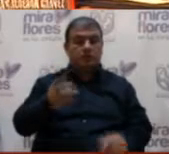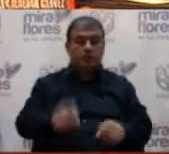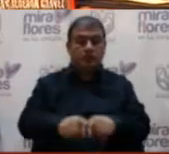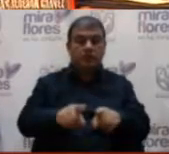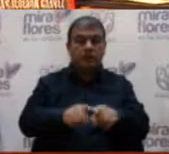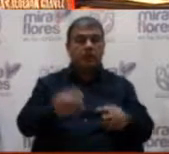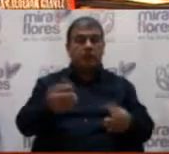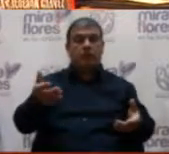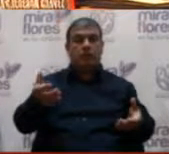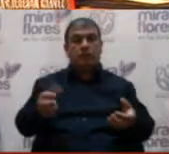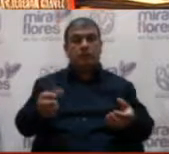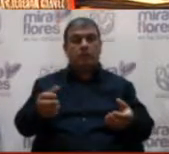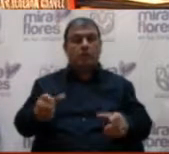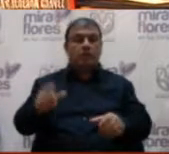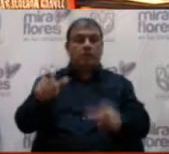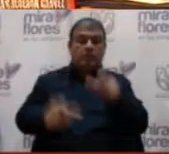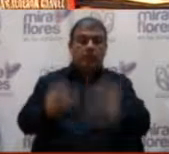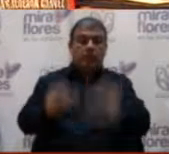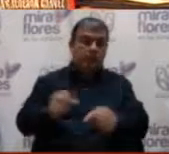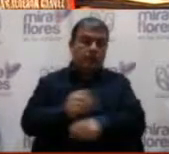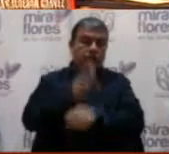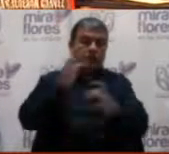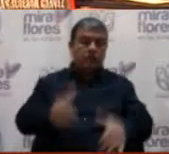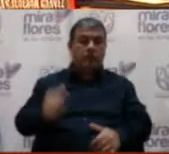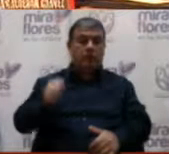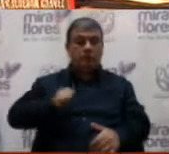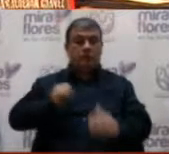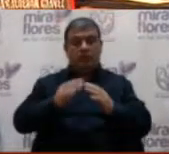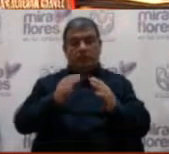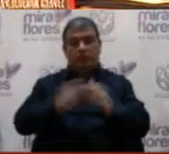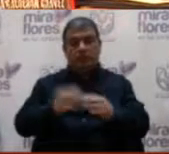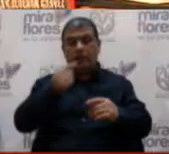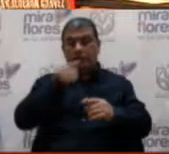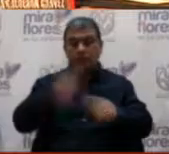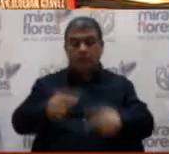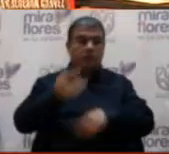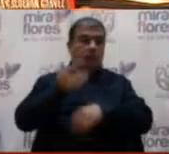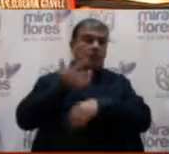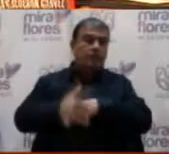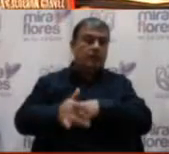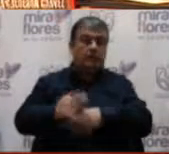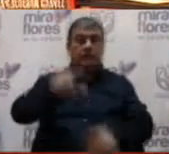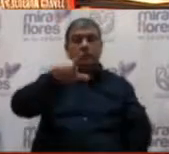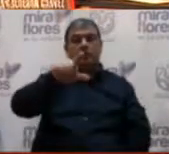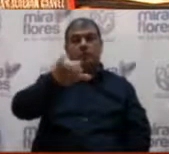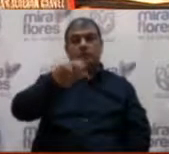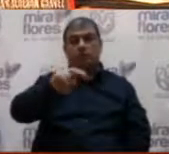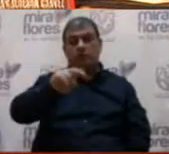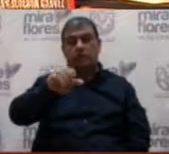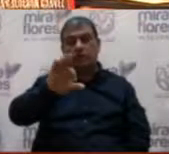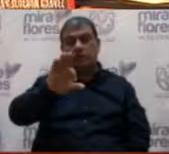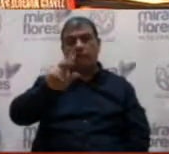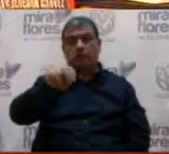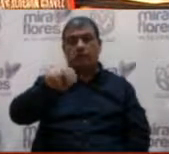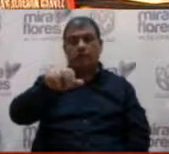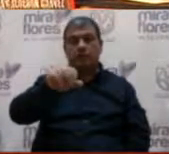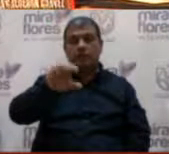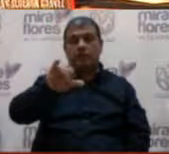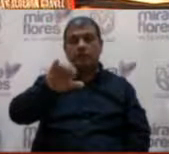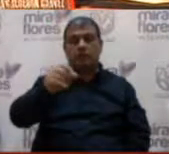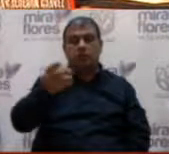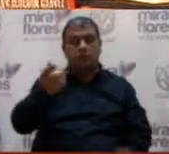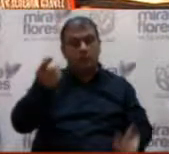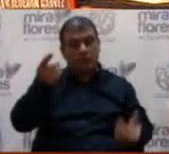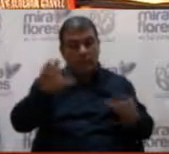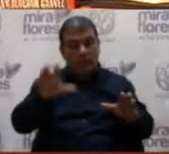miembros del Consejo Distrital de Miraflores declararon por unanimidad la vacancia del regidor Gino Francisco Costa Santolaya por la